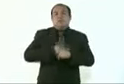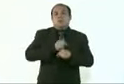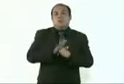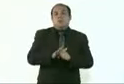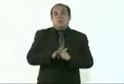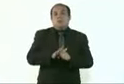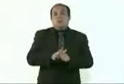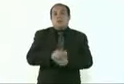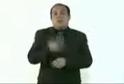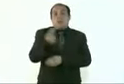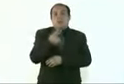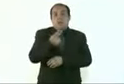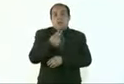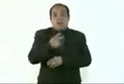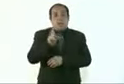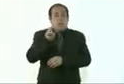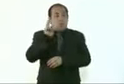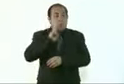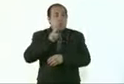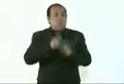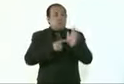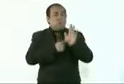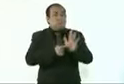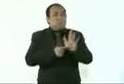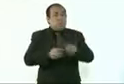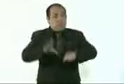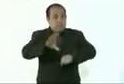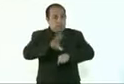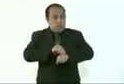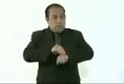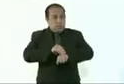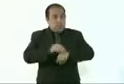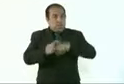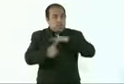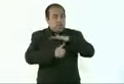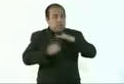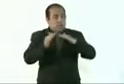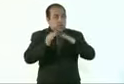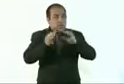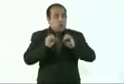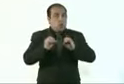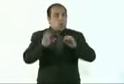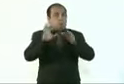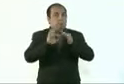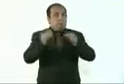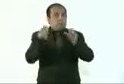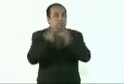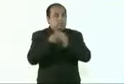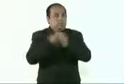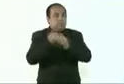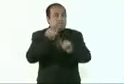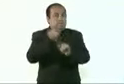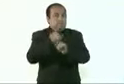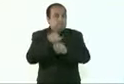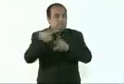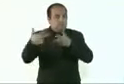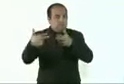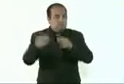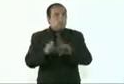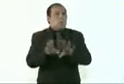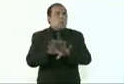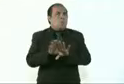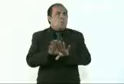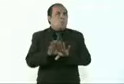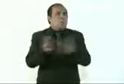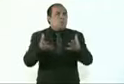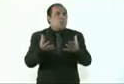necesario que presente una prueba para que se le permita pues, resguardarse en su casa o dar clases en línea? ¿Cómo se actúa